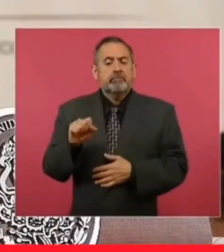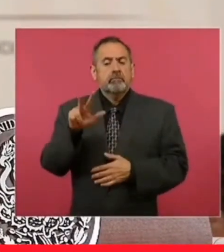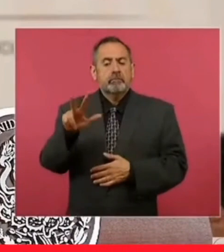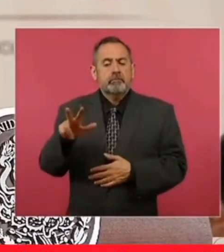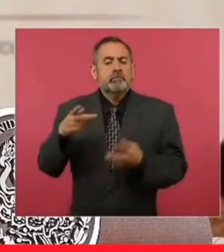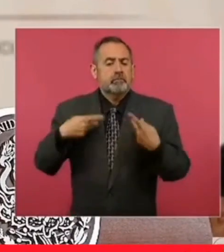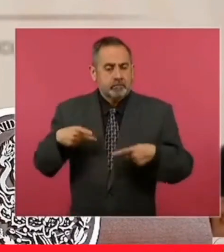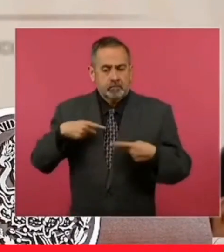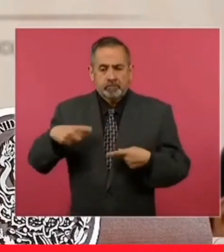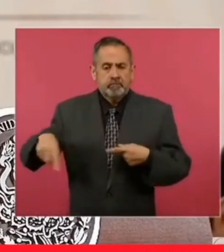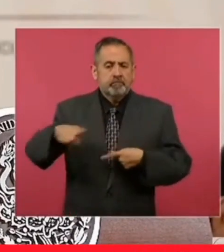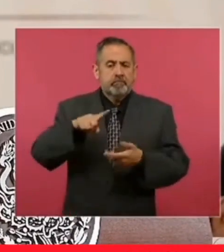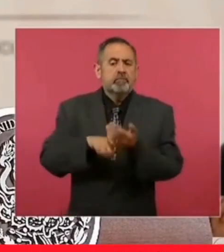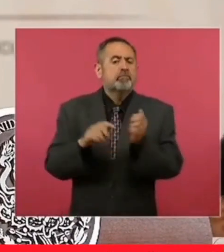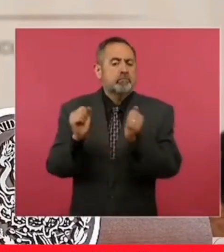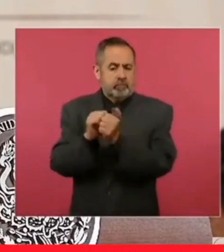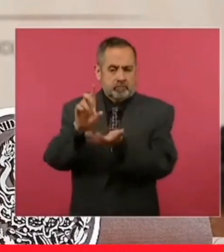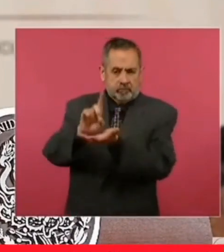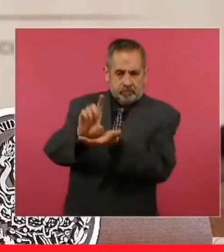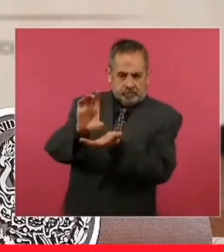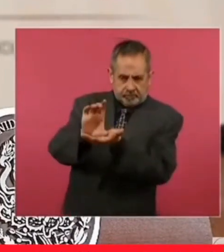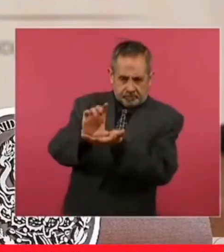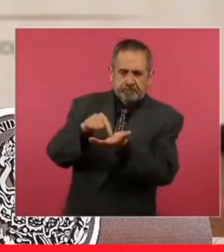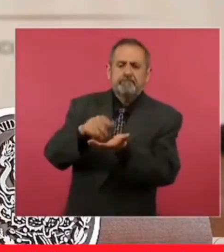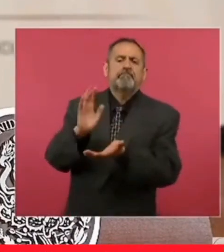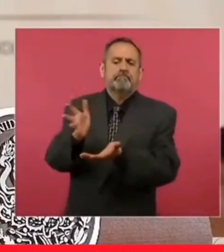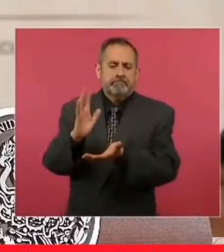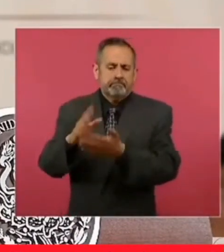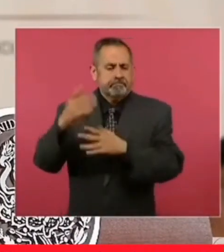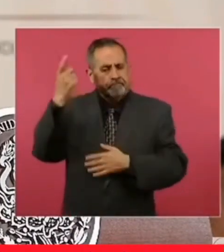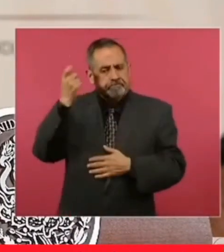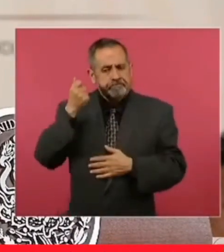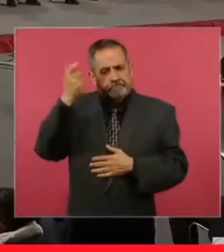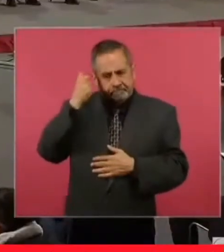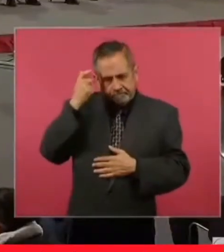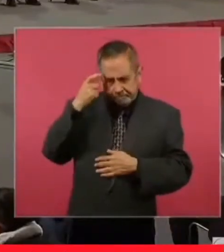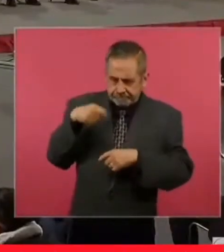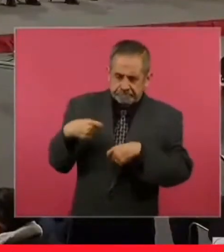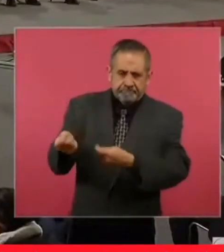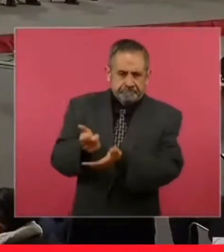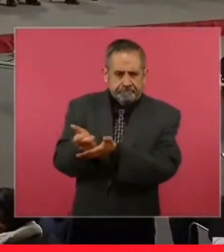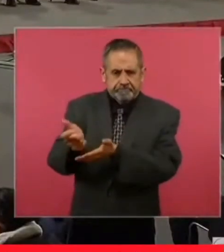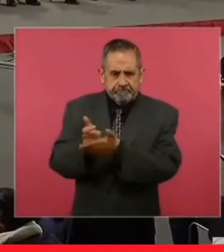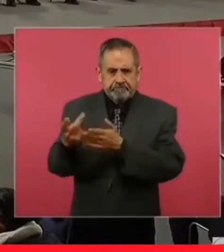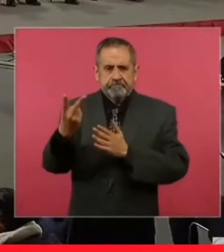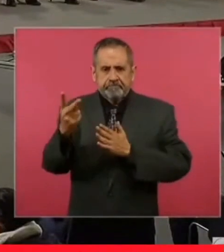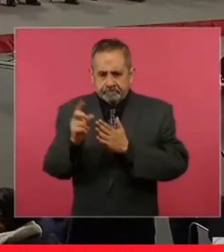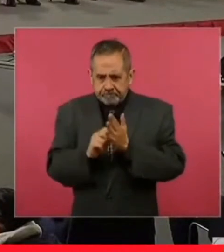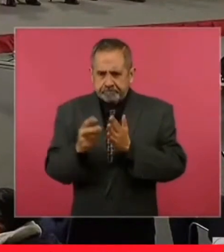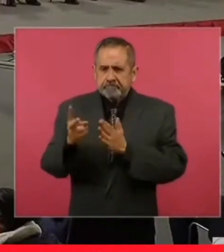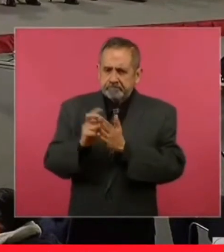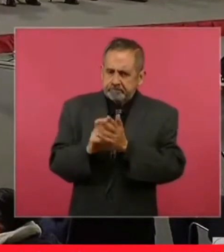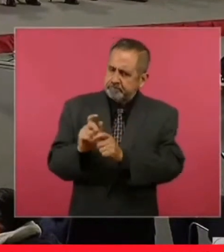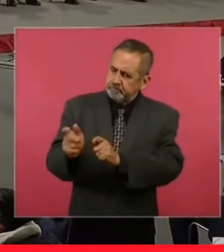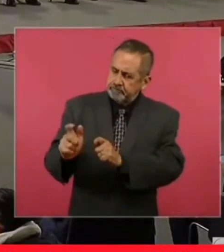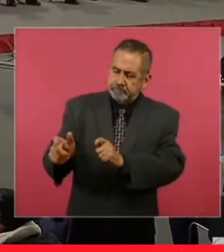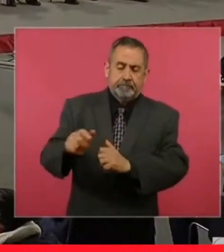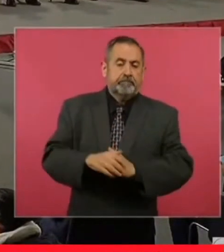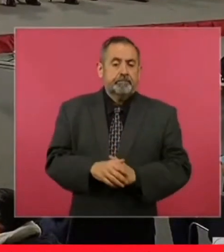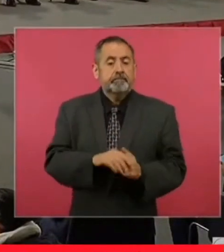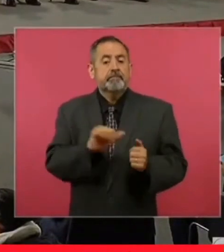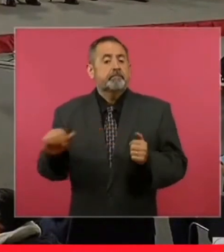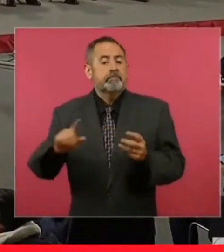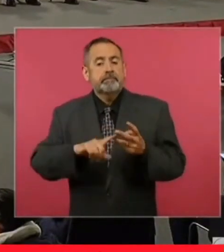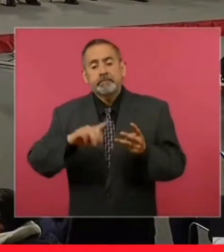personas con discapacidad están recibiendo ya su pensión también de manera bimestral. En el caso del programa de